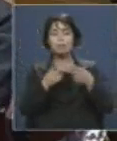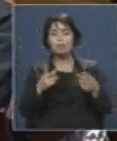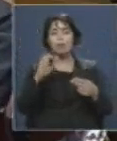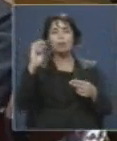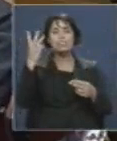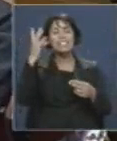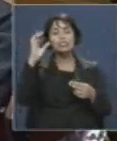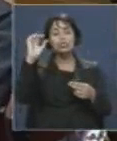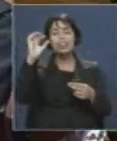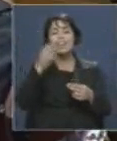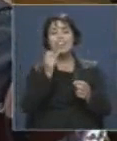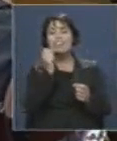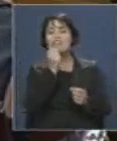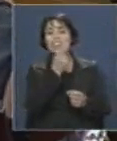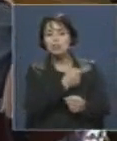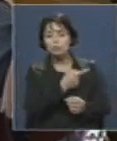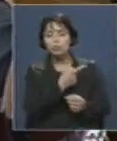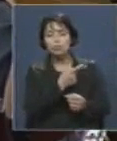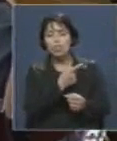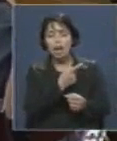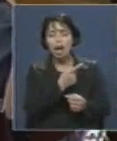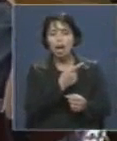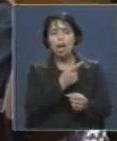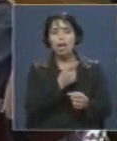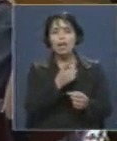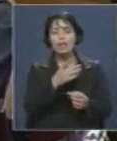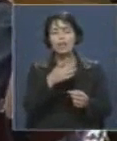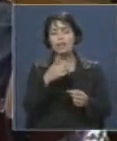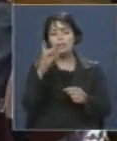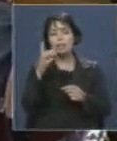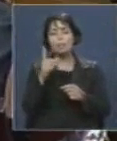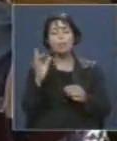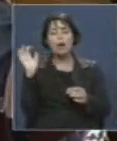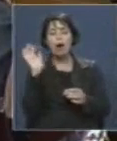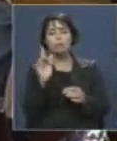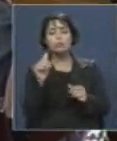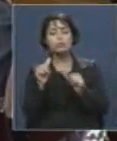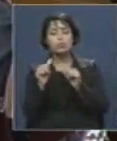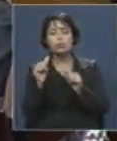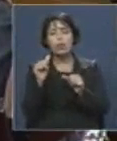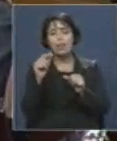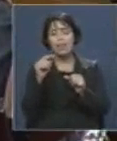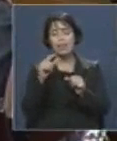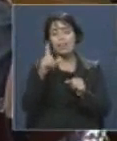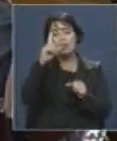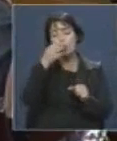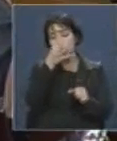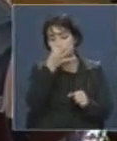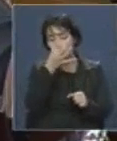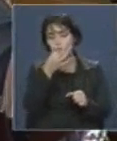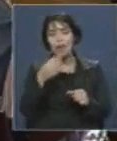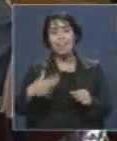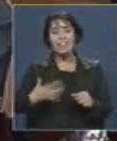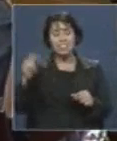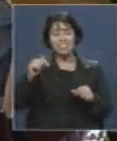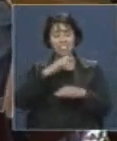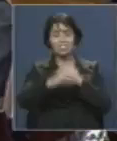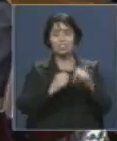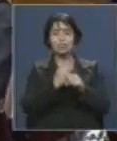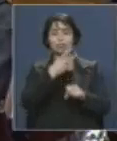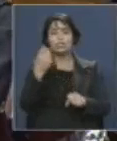de las denuncias por violaciones. Aquí están mis colegas parlamentarios de Osorno, por abuso sexual y violación. En abril de este año,